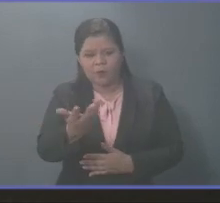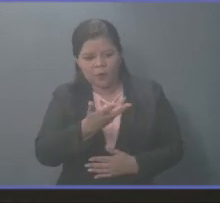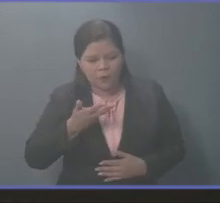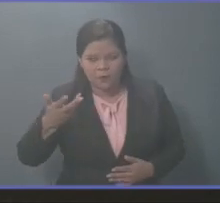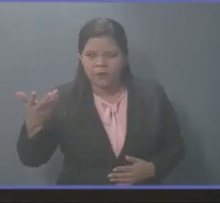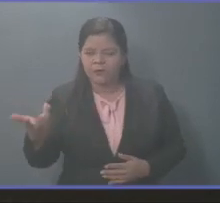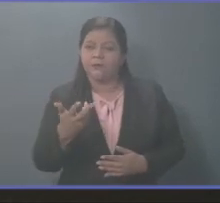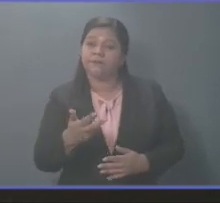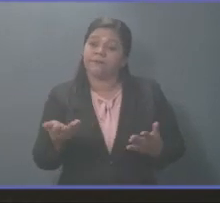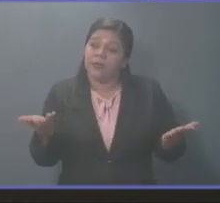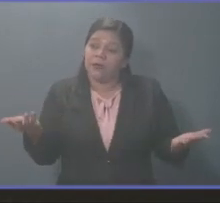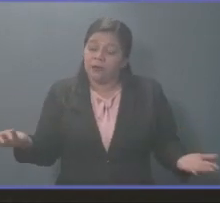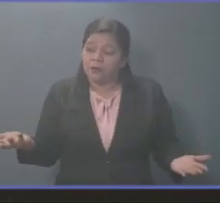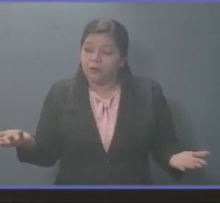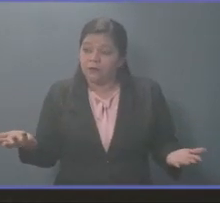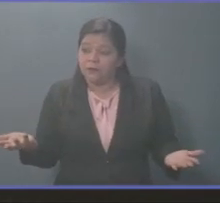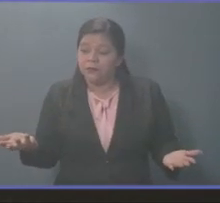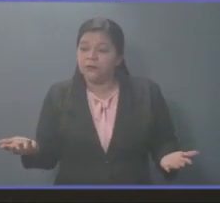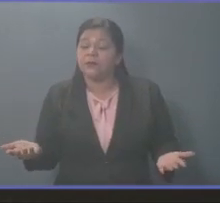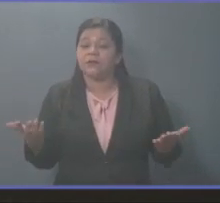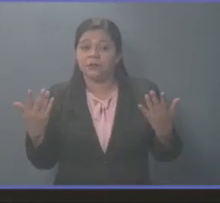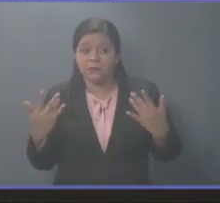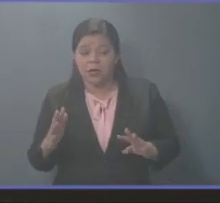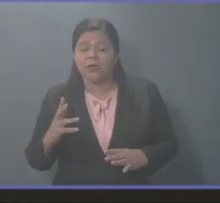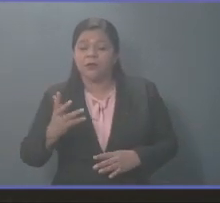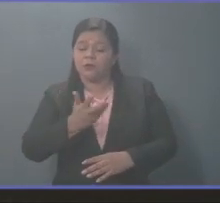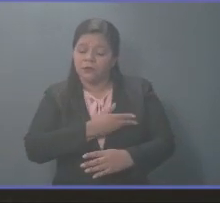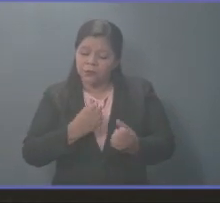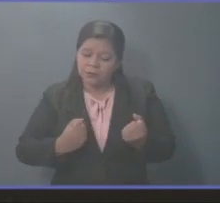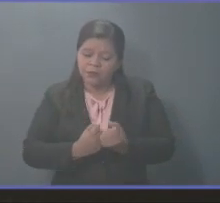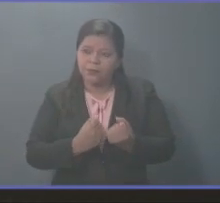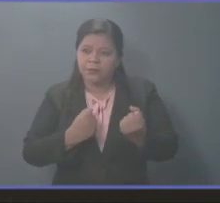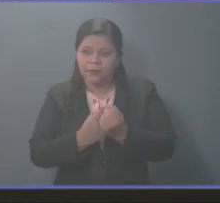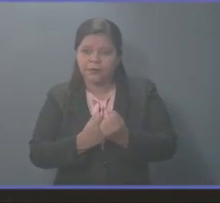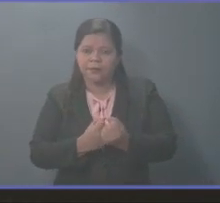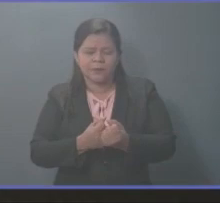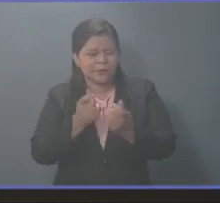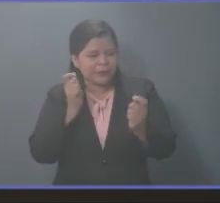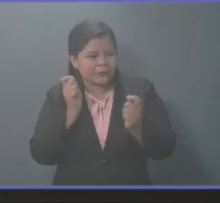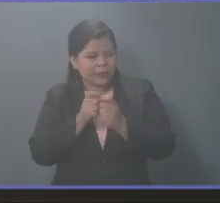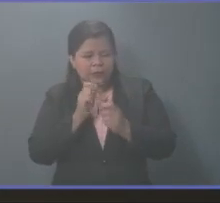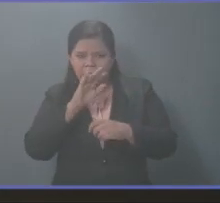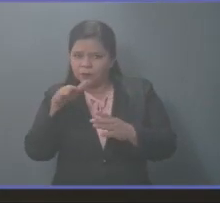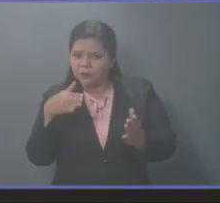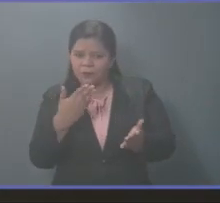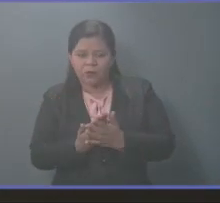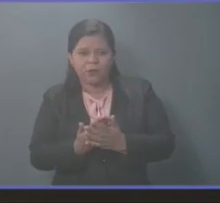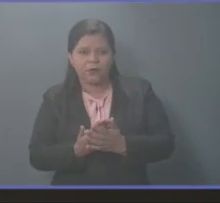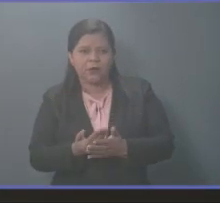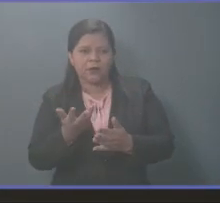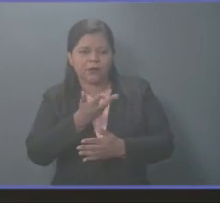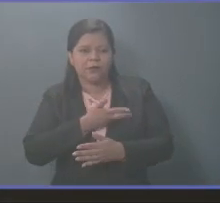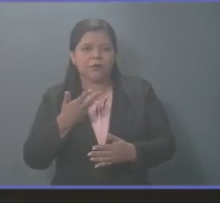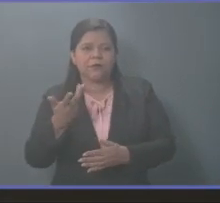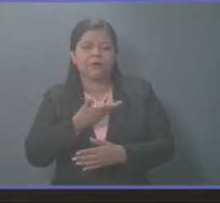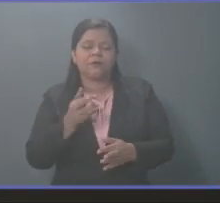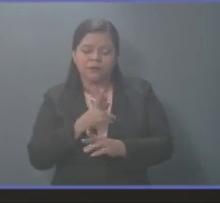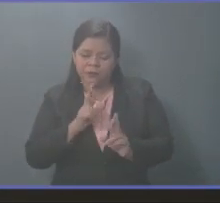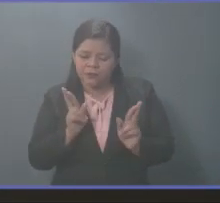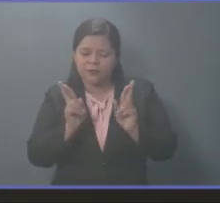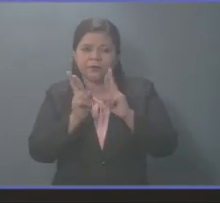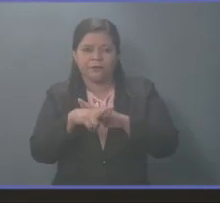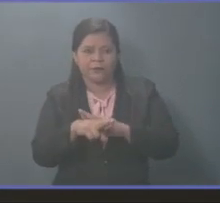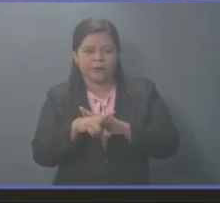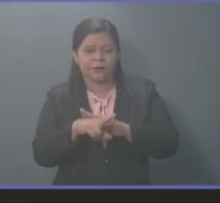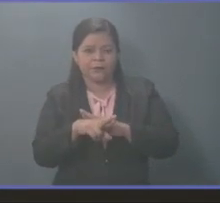salvadoreños. Así es que por eso acompañamos con toda precisión esta reforma